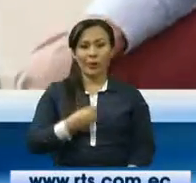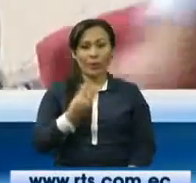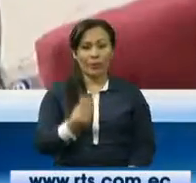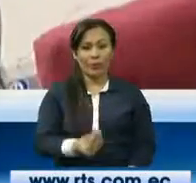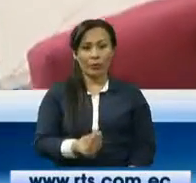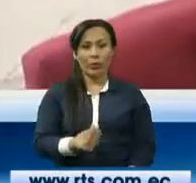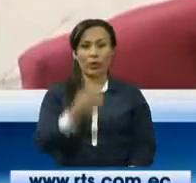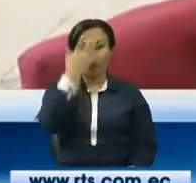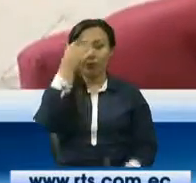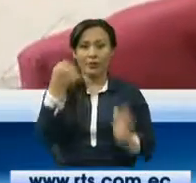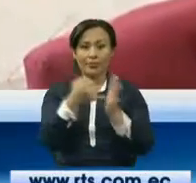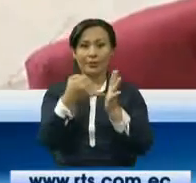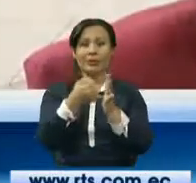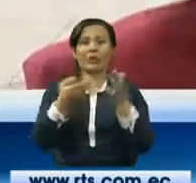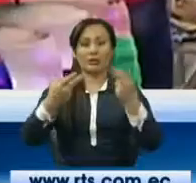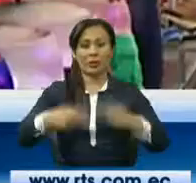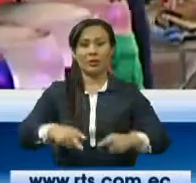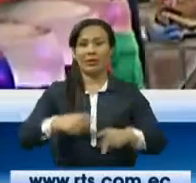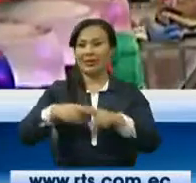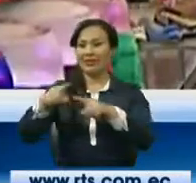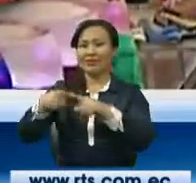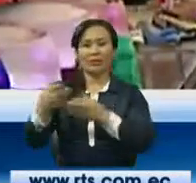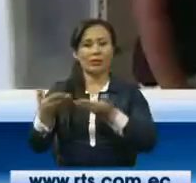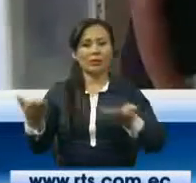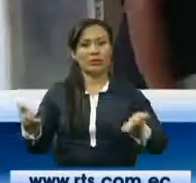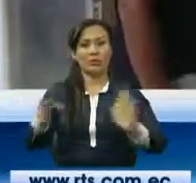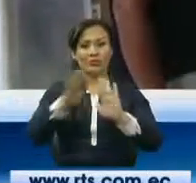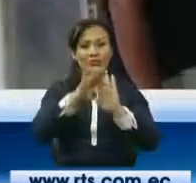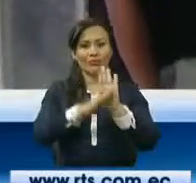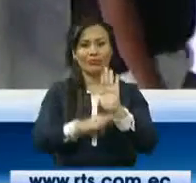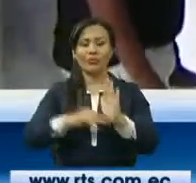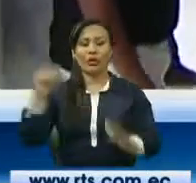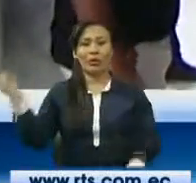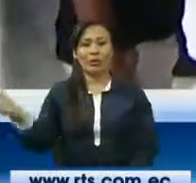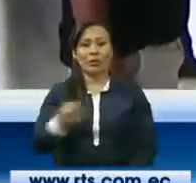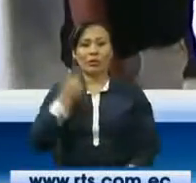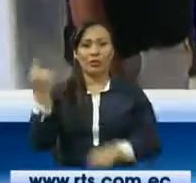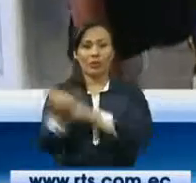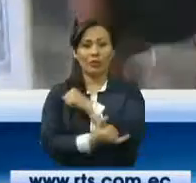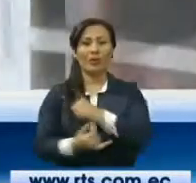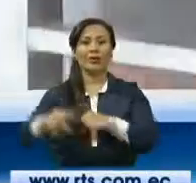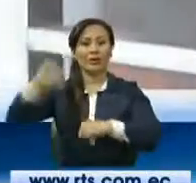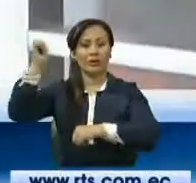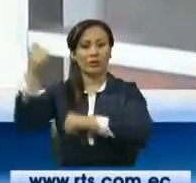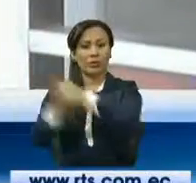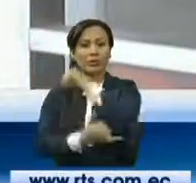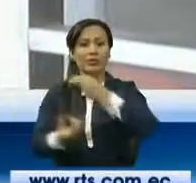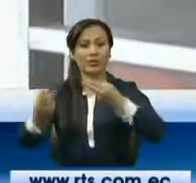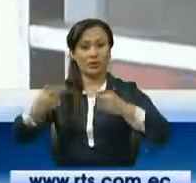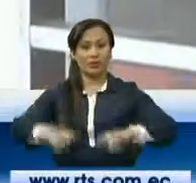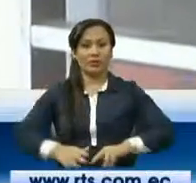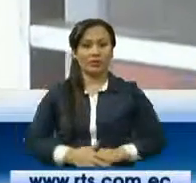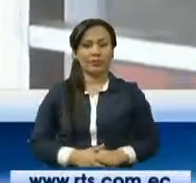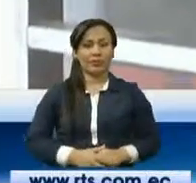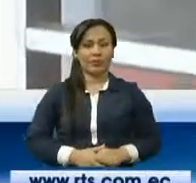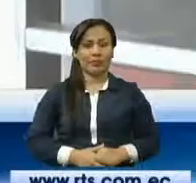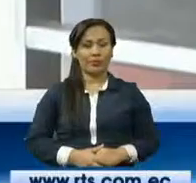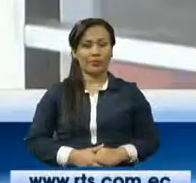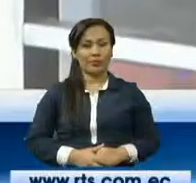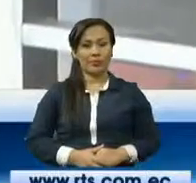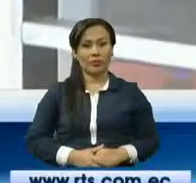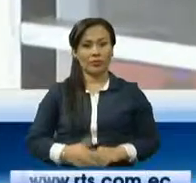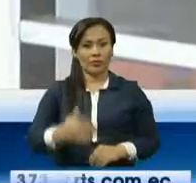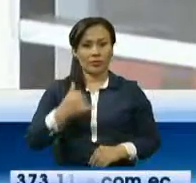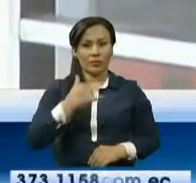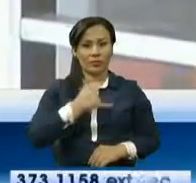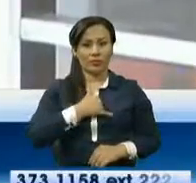por las salvaguardias, sino por una serie de factores a nivel del país y del exterior. Pero yo me tomo aquí la palabra del